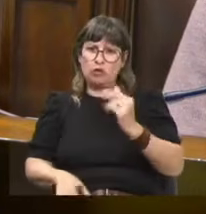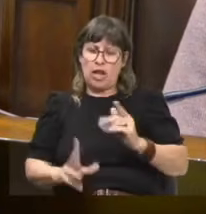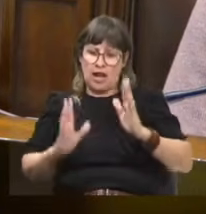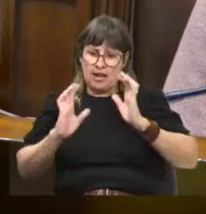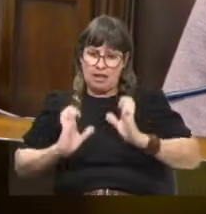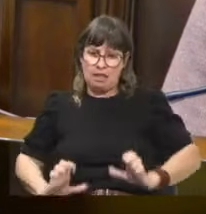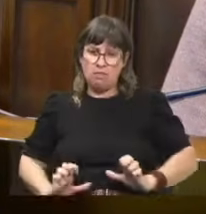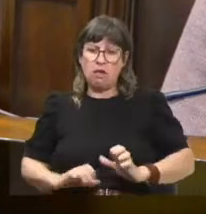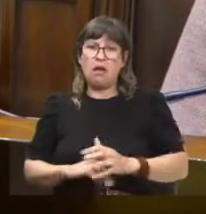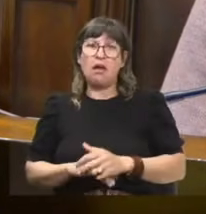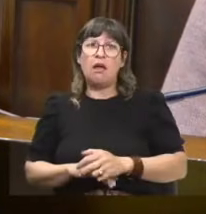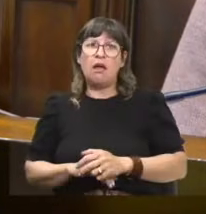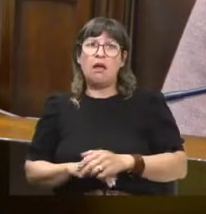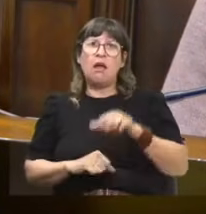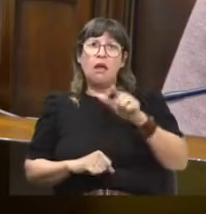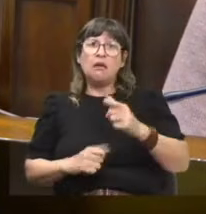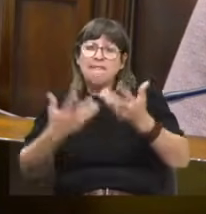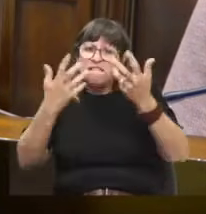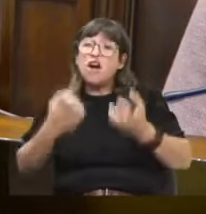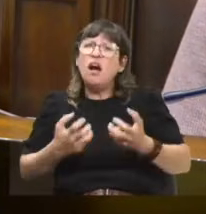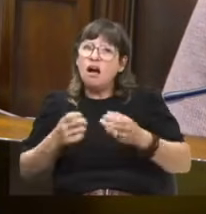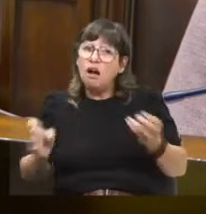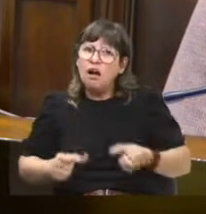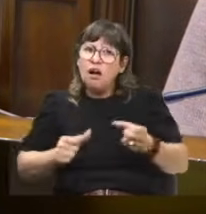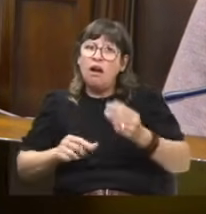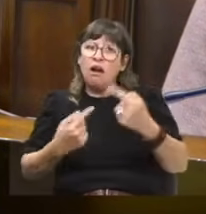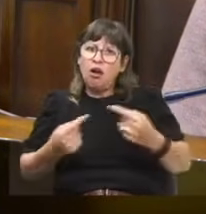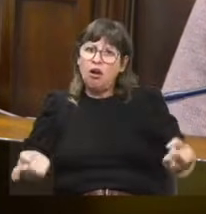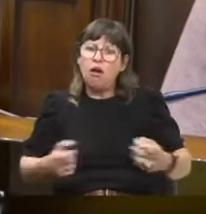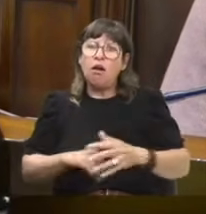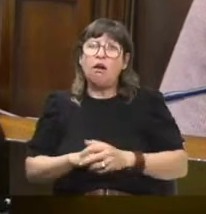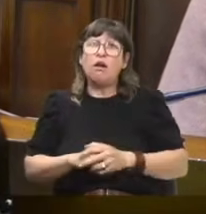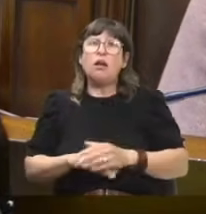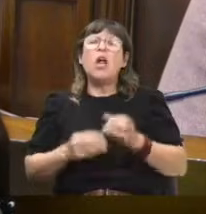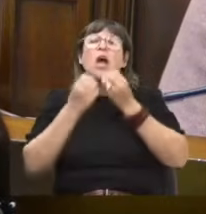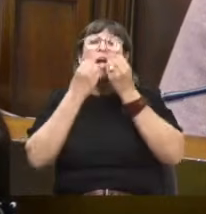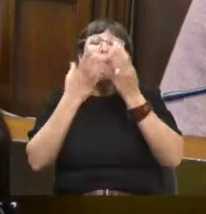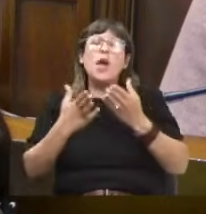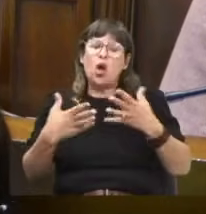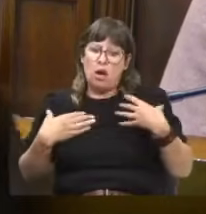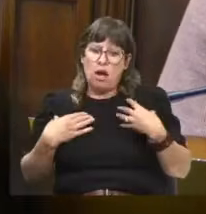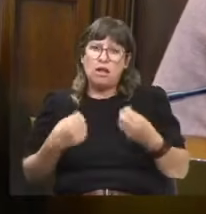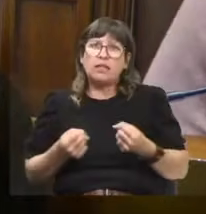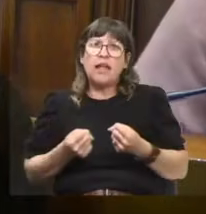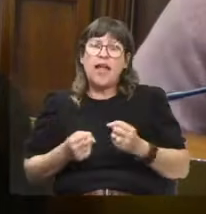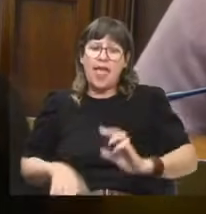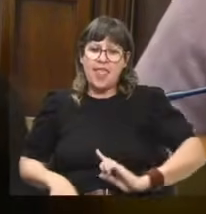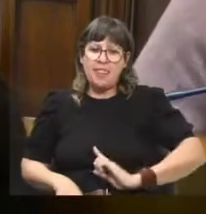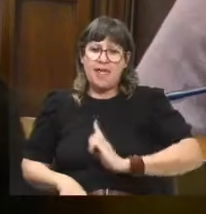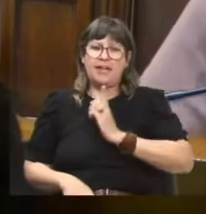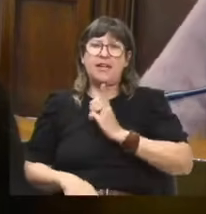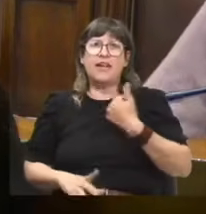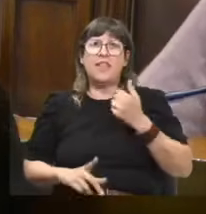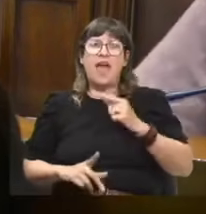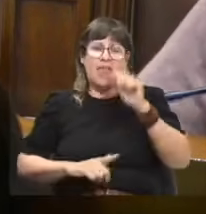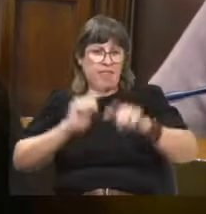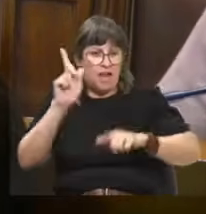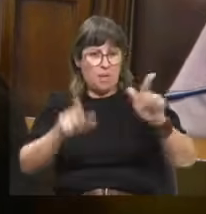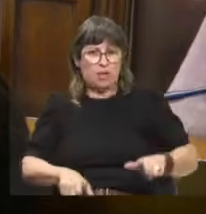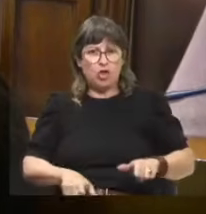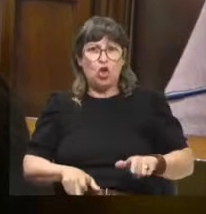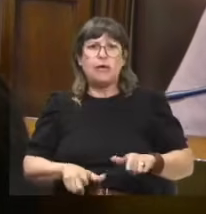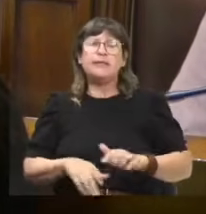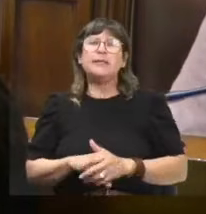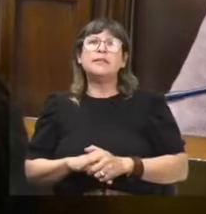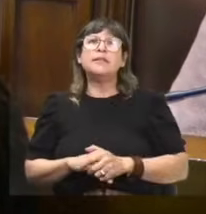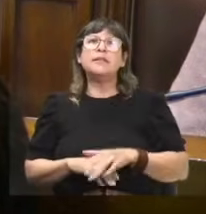ética, sus ganas de hacer cosas que mejoren la salud y dignidad de las personas